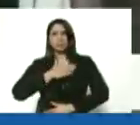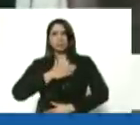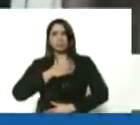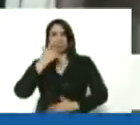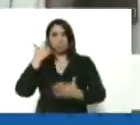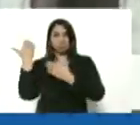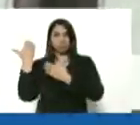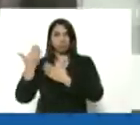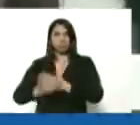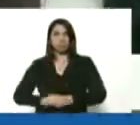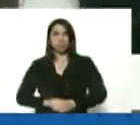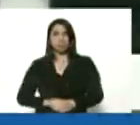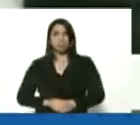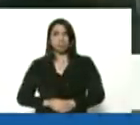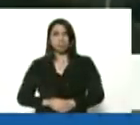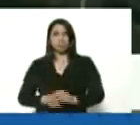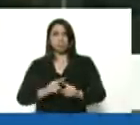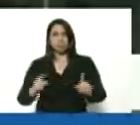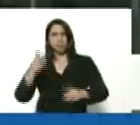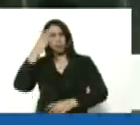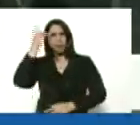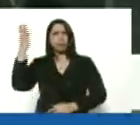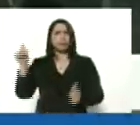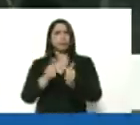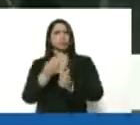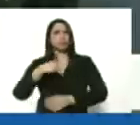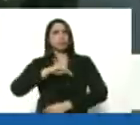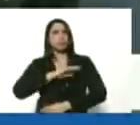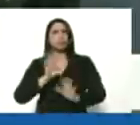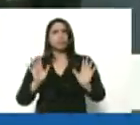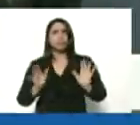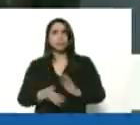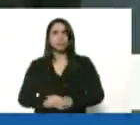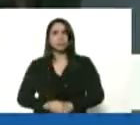está. Pero Dios con nosotros.